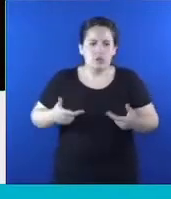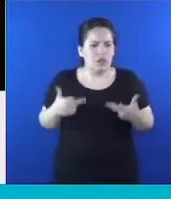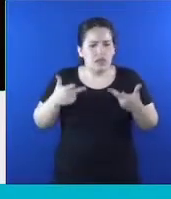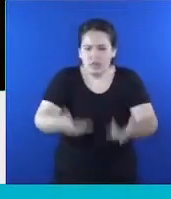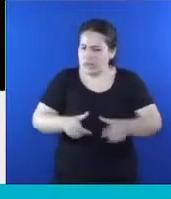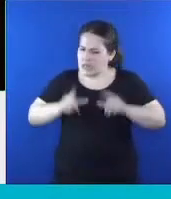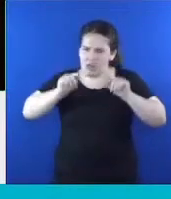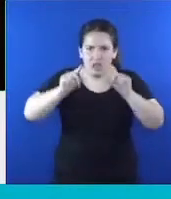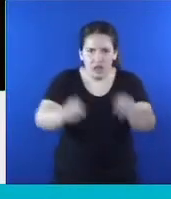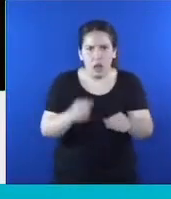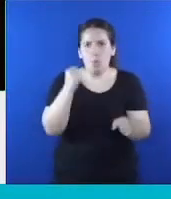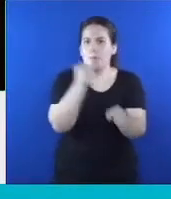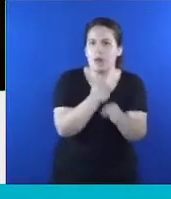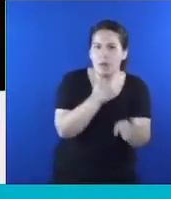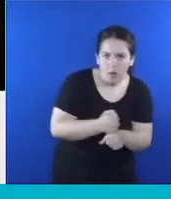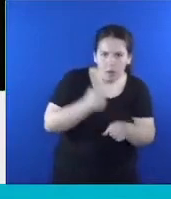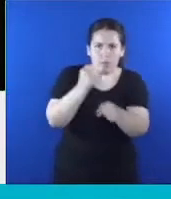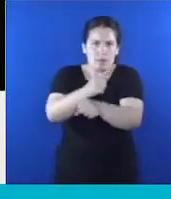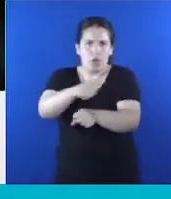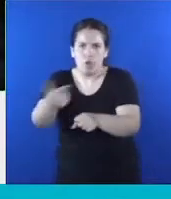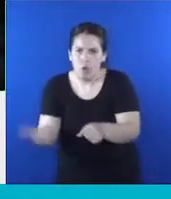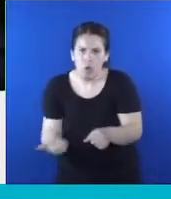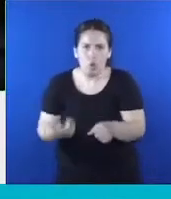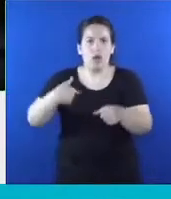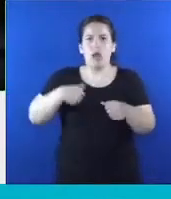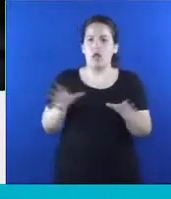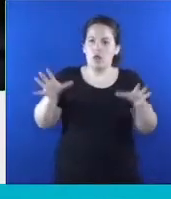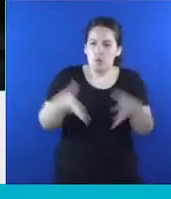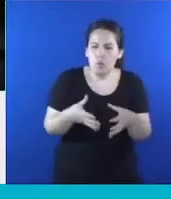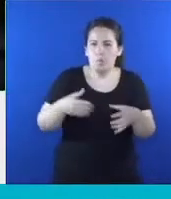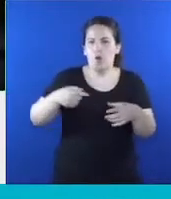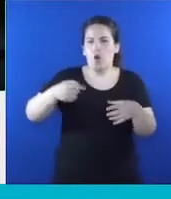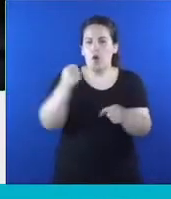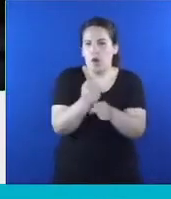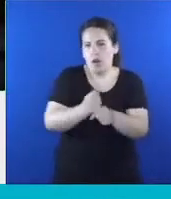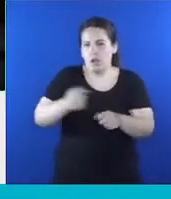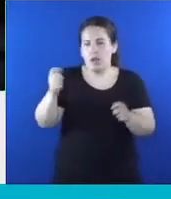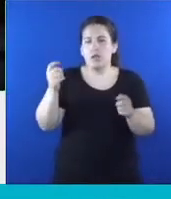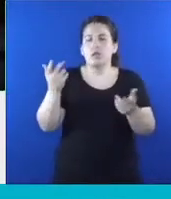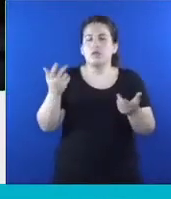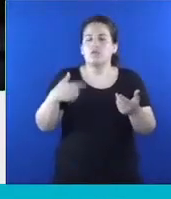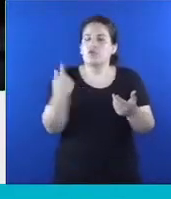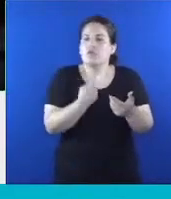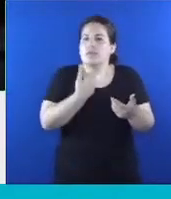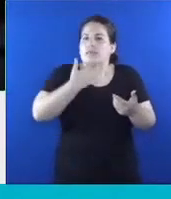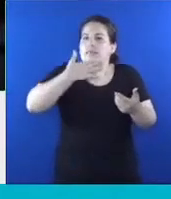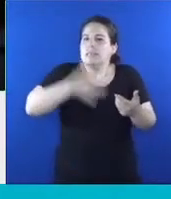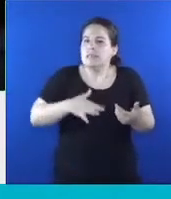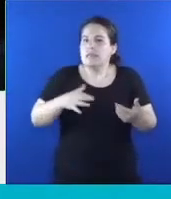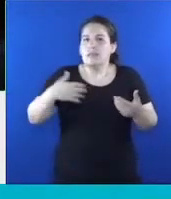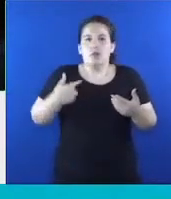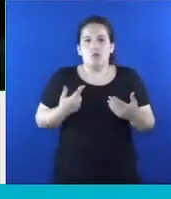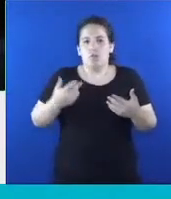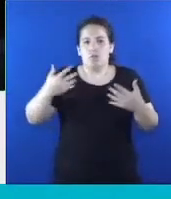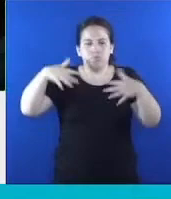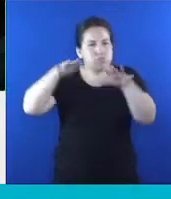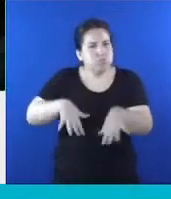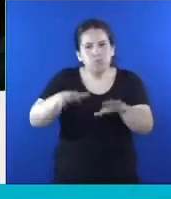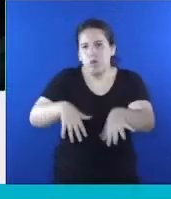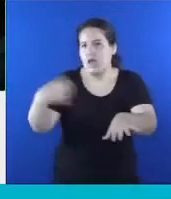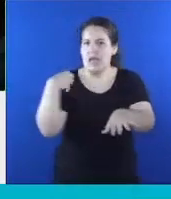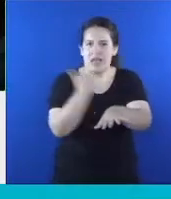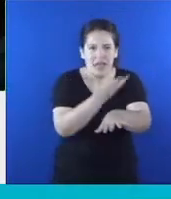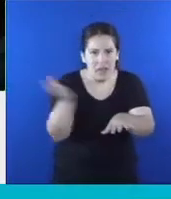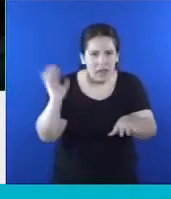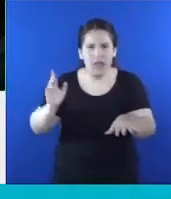sus reclamos trabajadores ocupados desocupados desde el obrero entendemos que es la huelga general la que